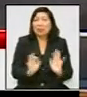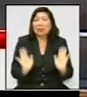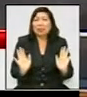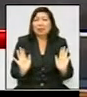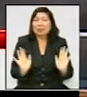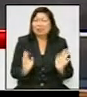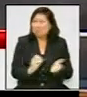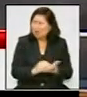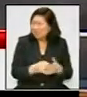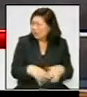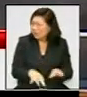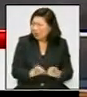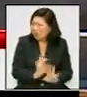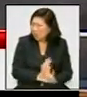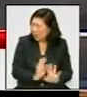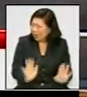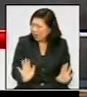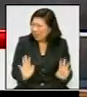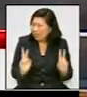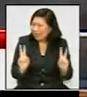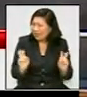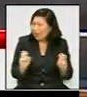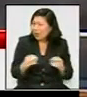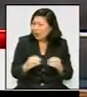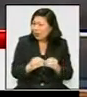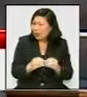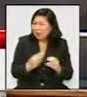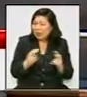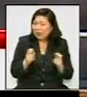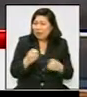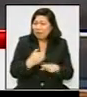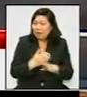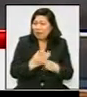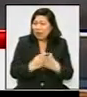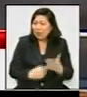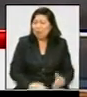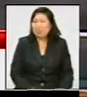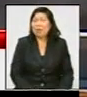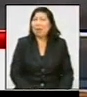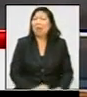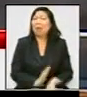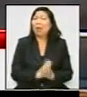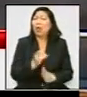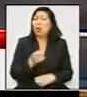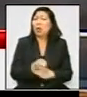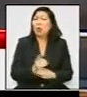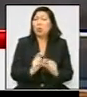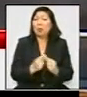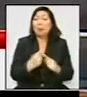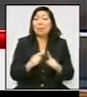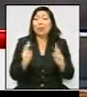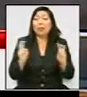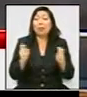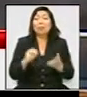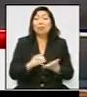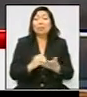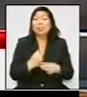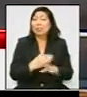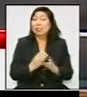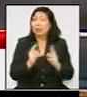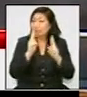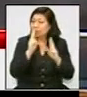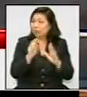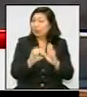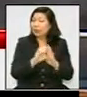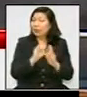no hay nada relevante, presidente? El tema de la bancada es un tema de forma. Nadie está en contra de la bancada, pero es un tema de forma para respetar